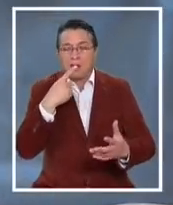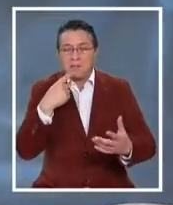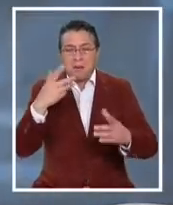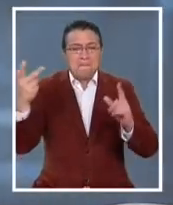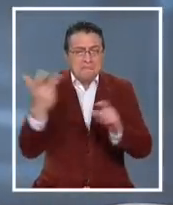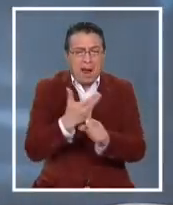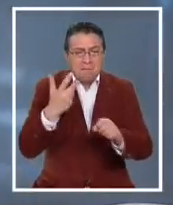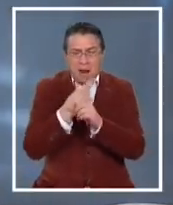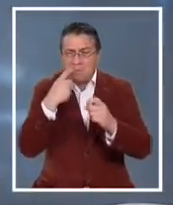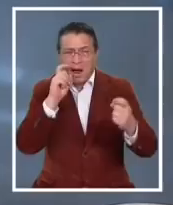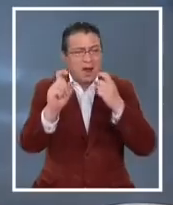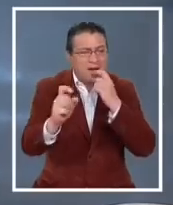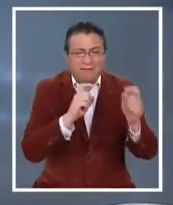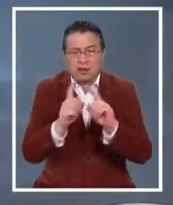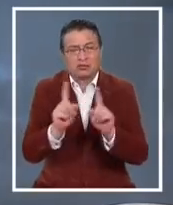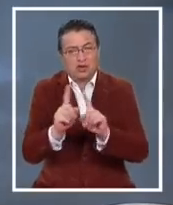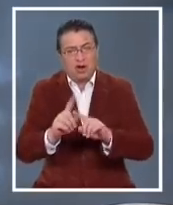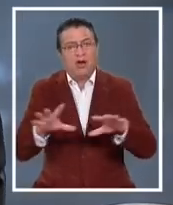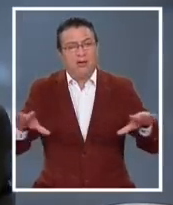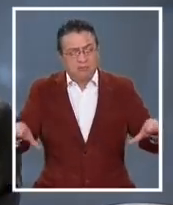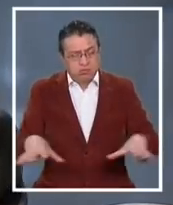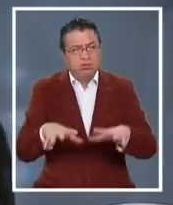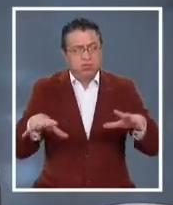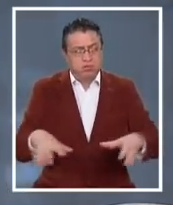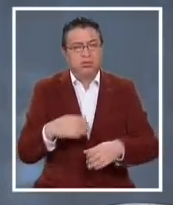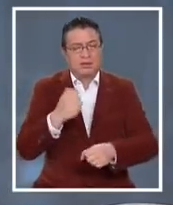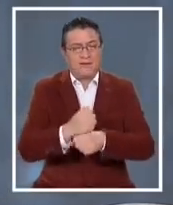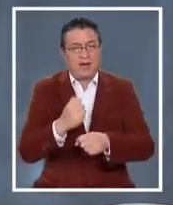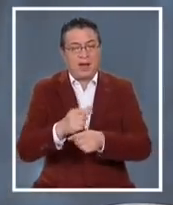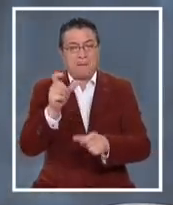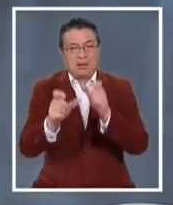mal. Se ha hecho un esfuerzo, el personal de salud,